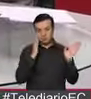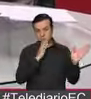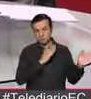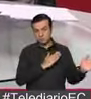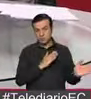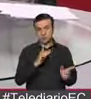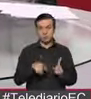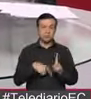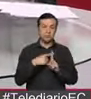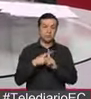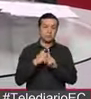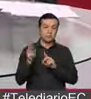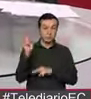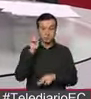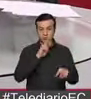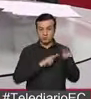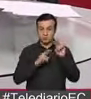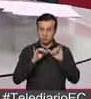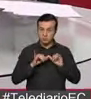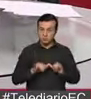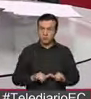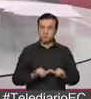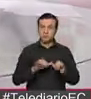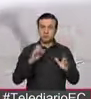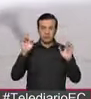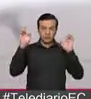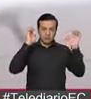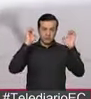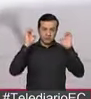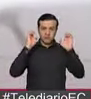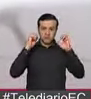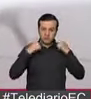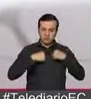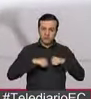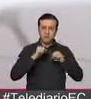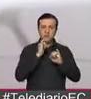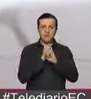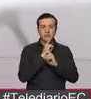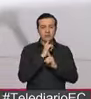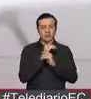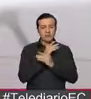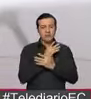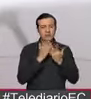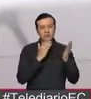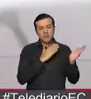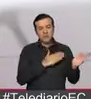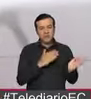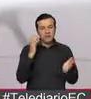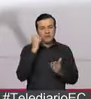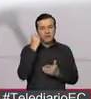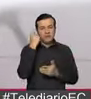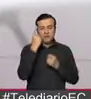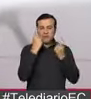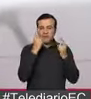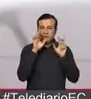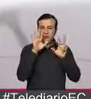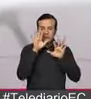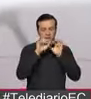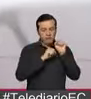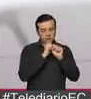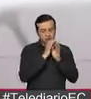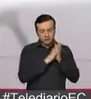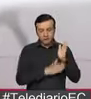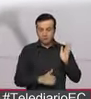replantear y evaluar permanentemente la estrategia y la operatividad institucional es lo que ha permitido que durante diez años